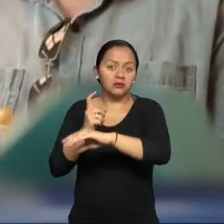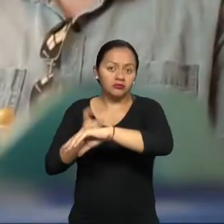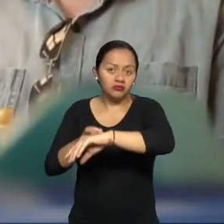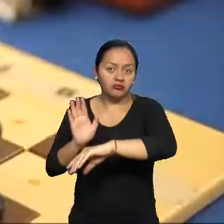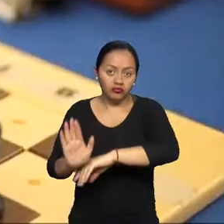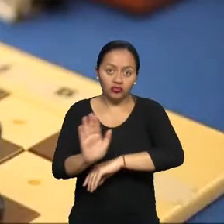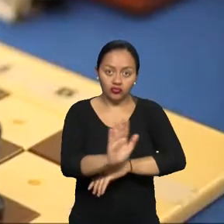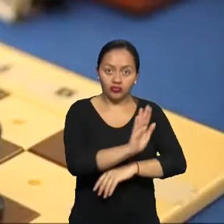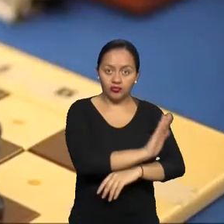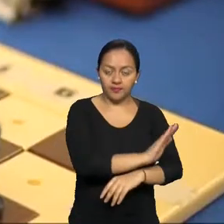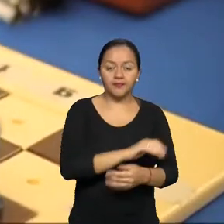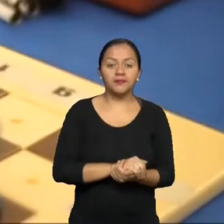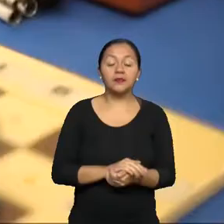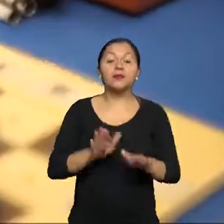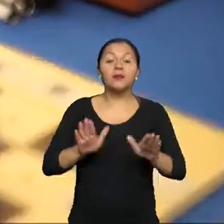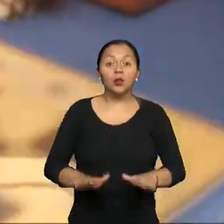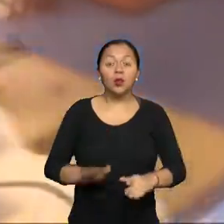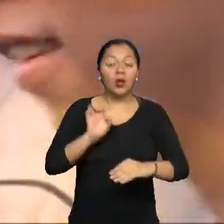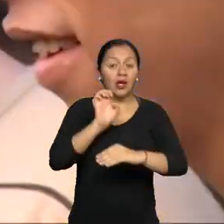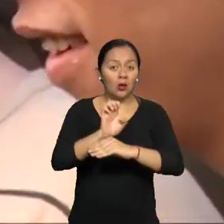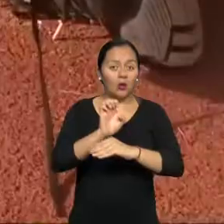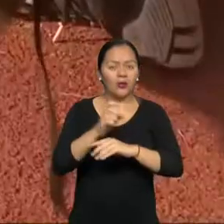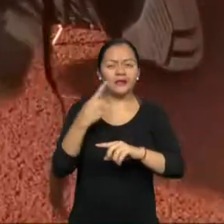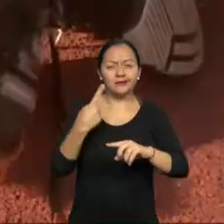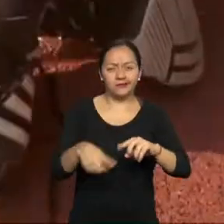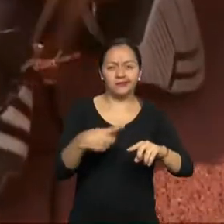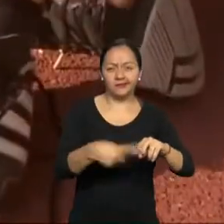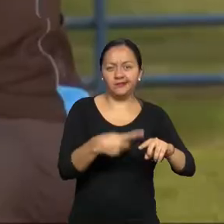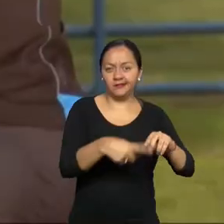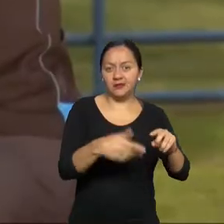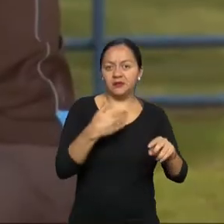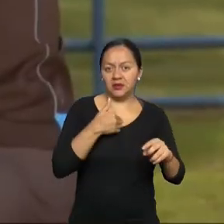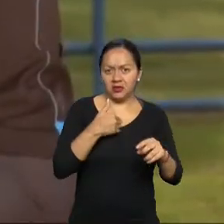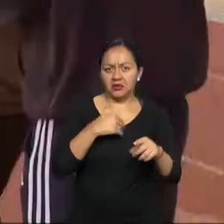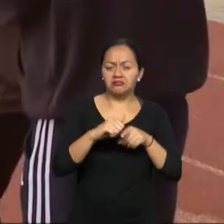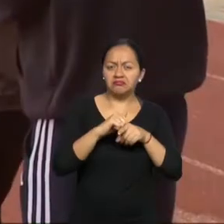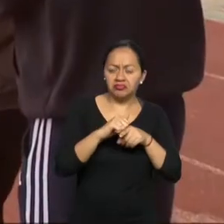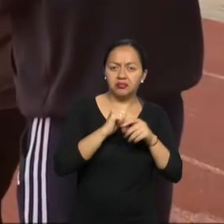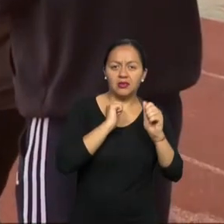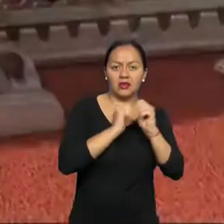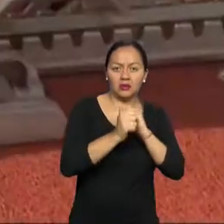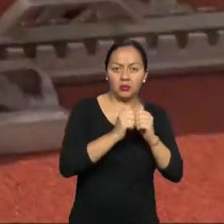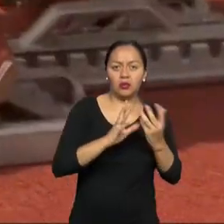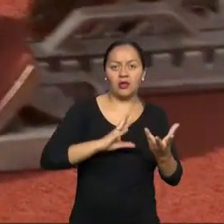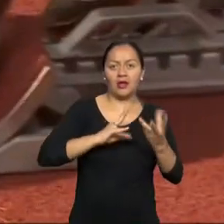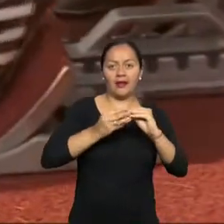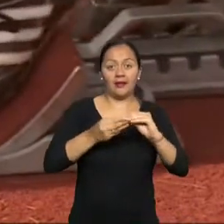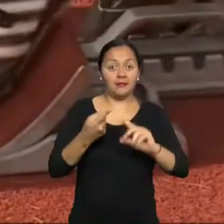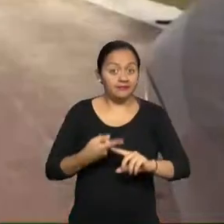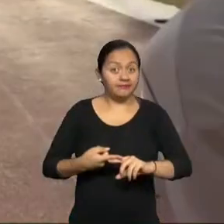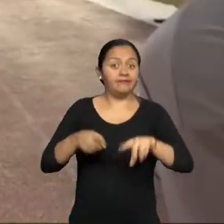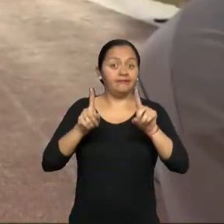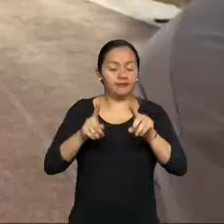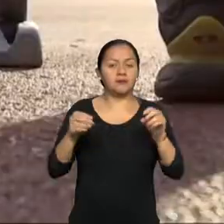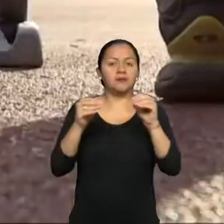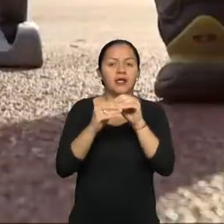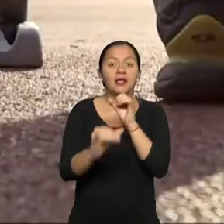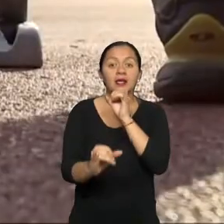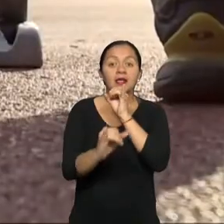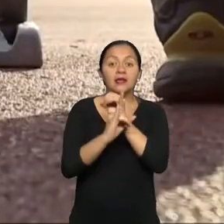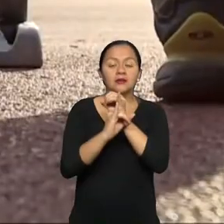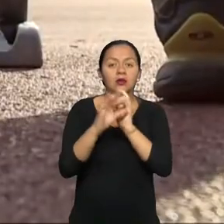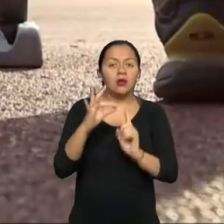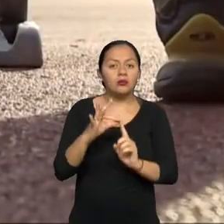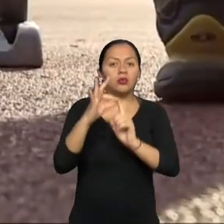En el Ecuador existen varias alternativas para practicar deportes adaptados e instituciones especializadas